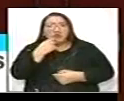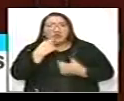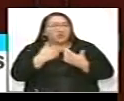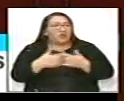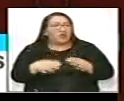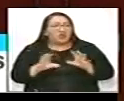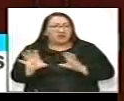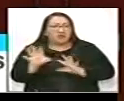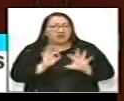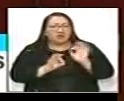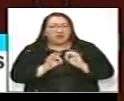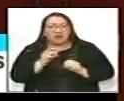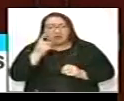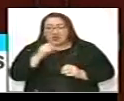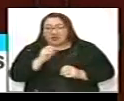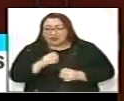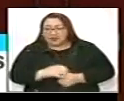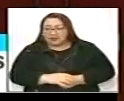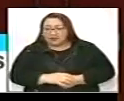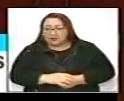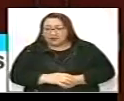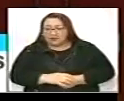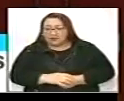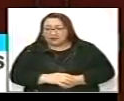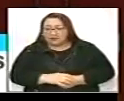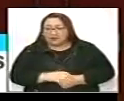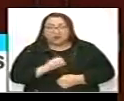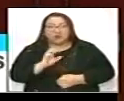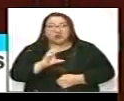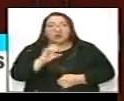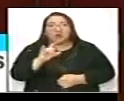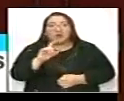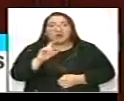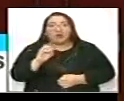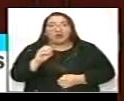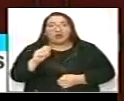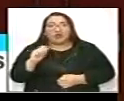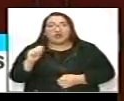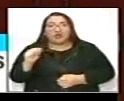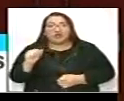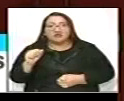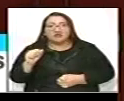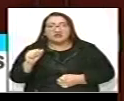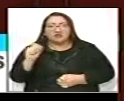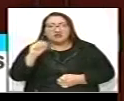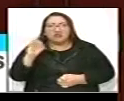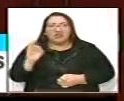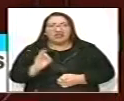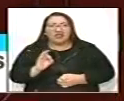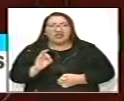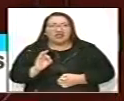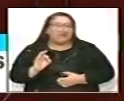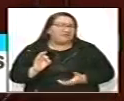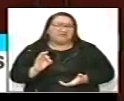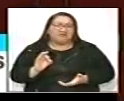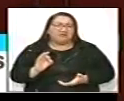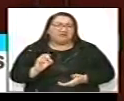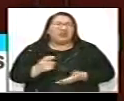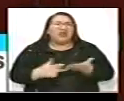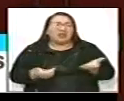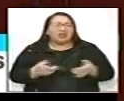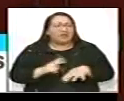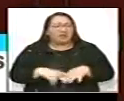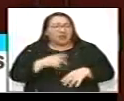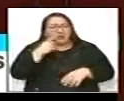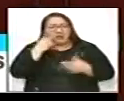mujeres, como para decir, lo de cuotas es necesario hoy, porque todavía no somos una sociedad que